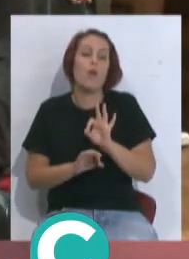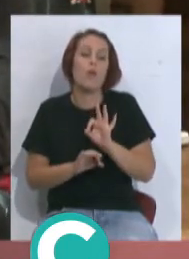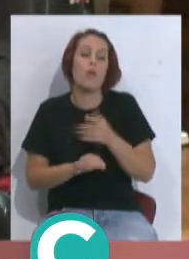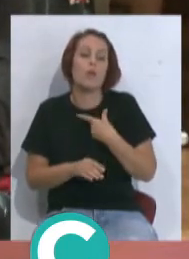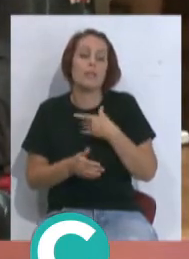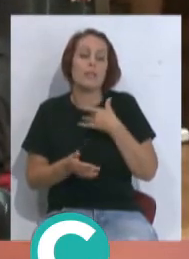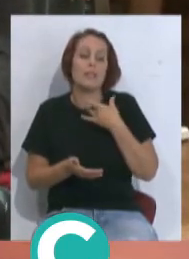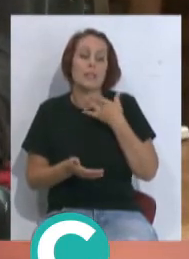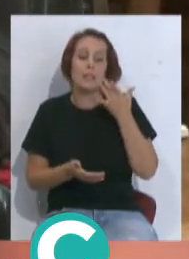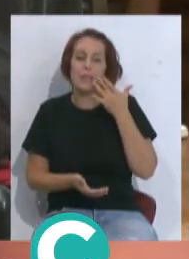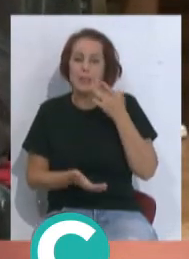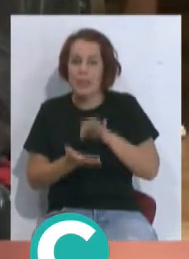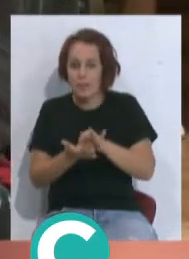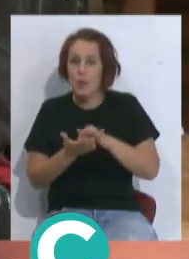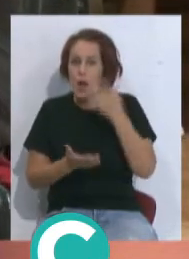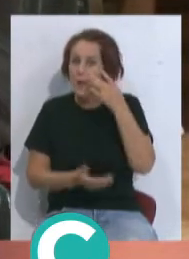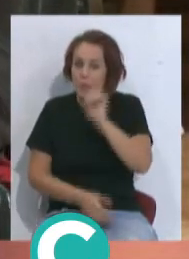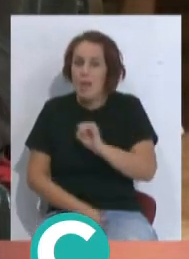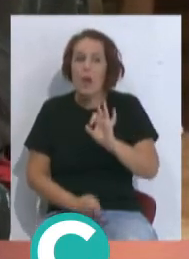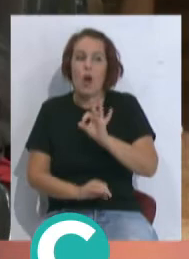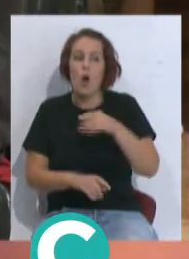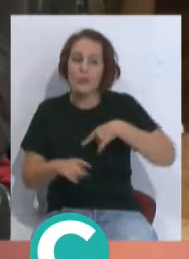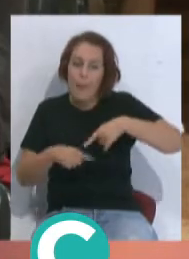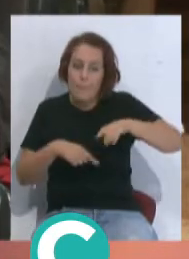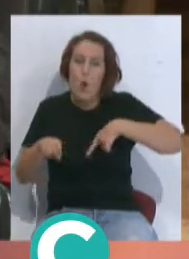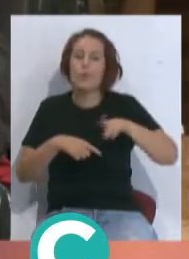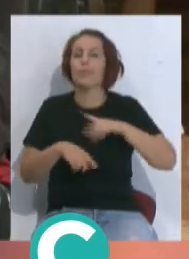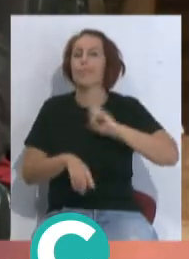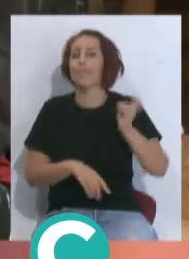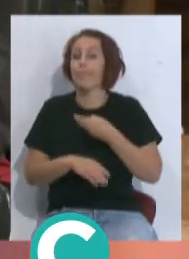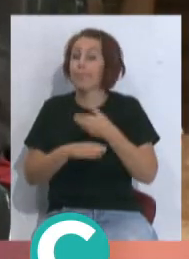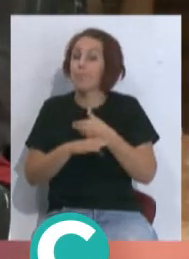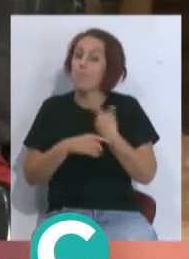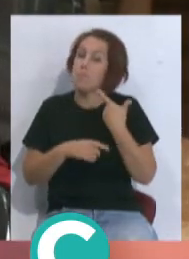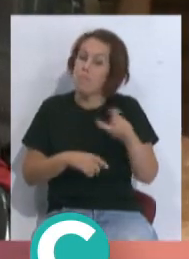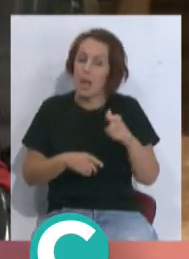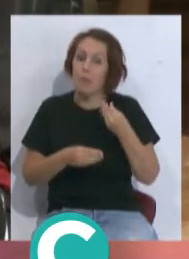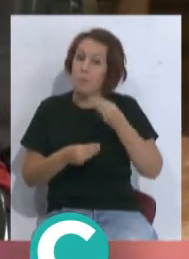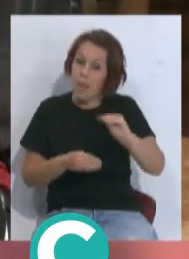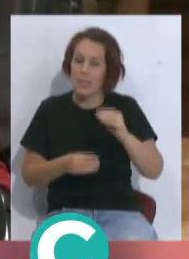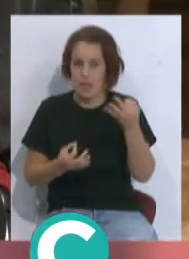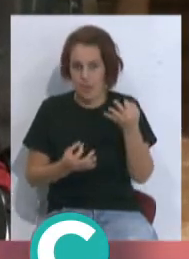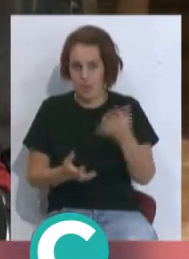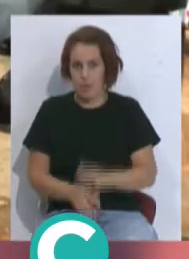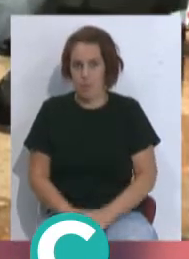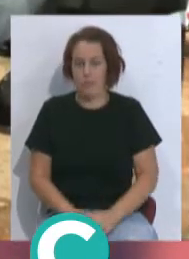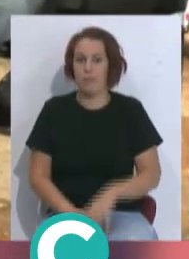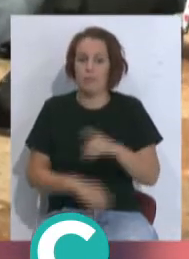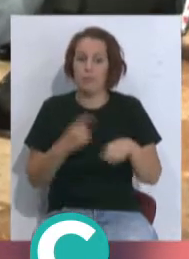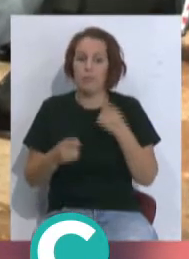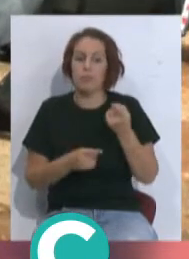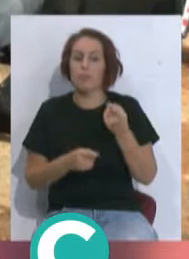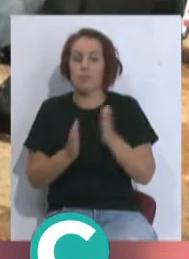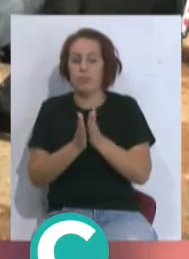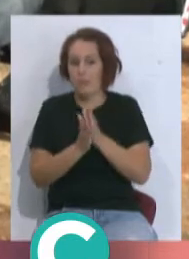servicios de limpieza o no amplíe los horarios. También, de claro, es que ya ahora lo tendrá que hacer. Y después, Has dicho, Miriam,